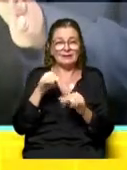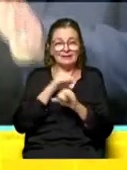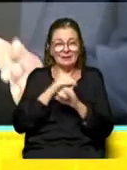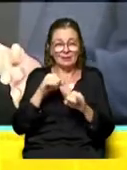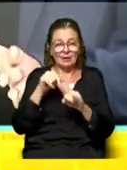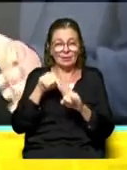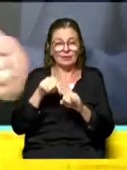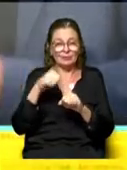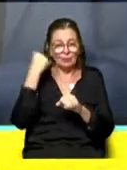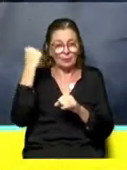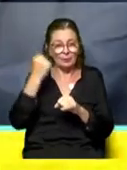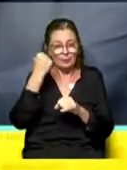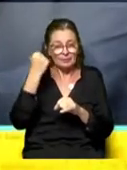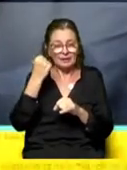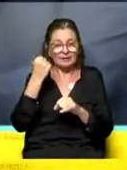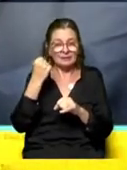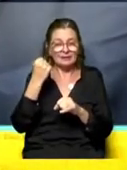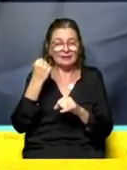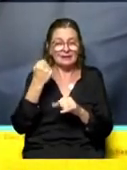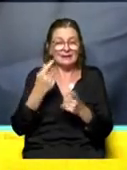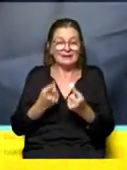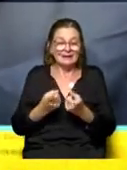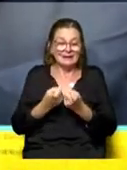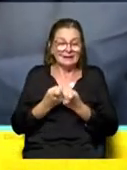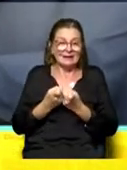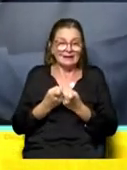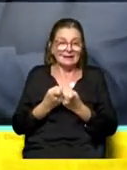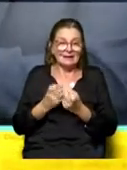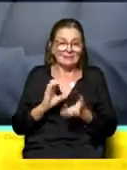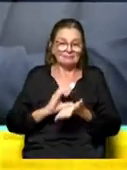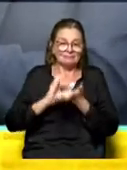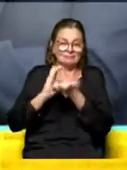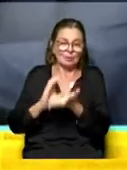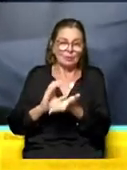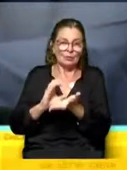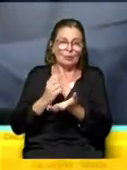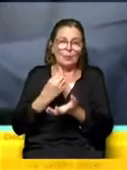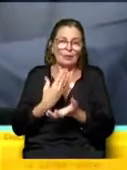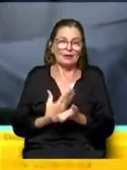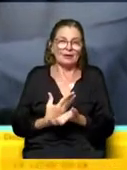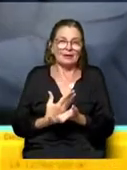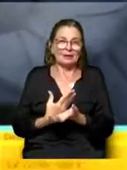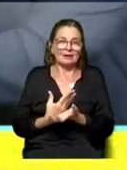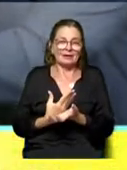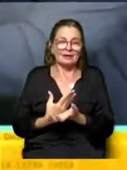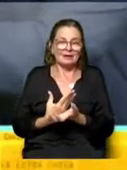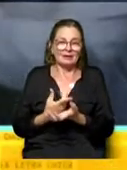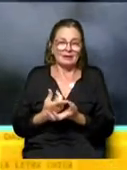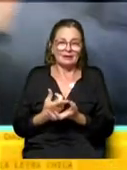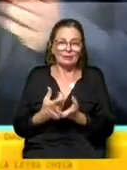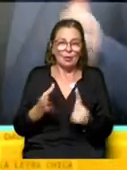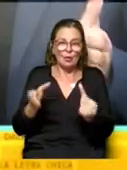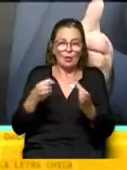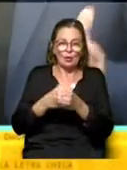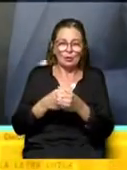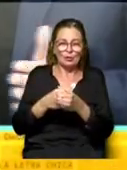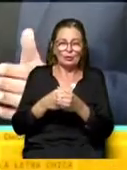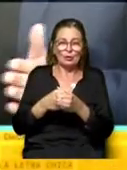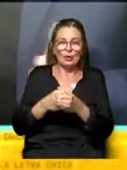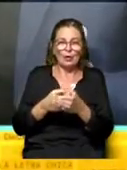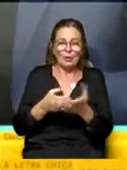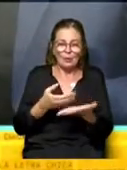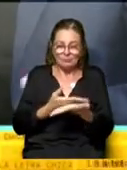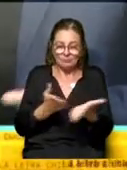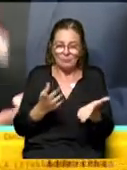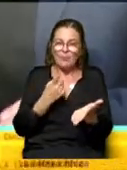objetivo muy importante que requiere recursos, porque Digamos, esto va a requerir un conjunto de políticas públicas, un abanico.